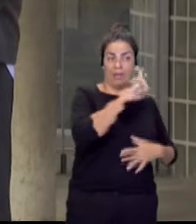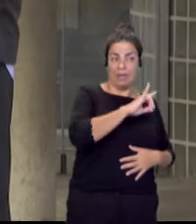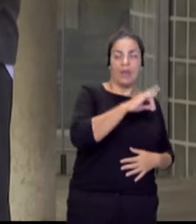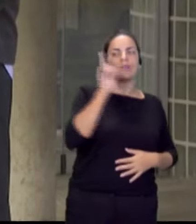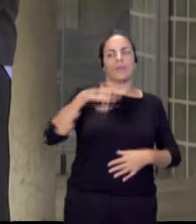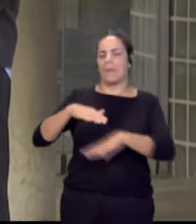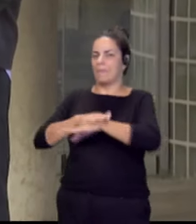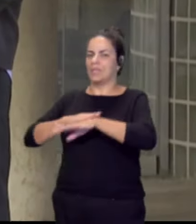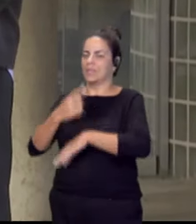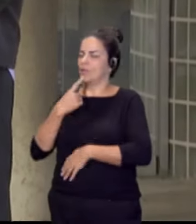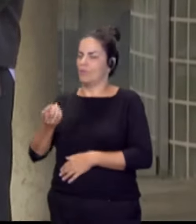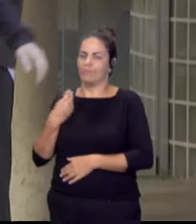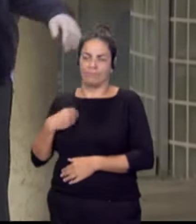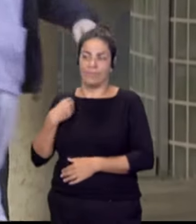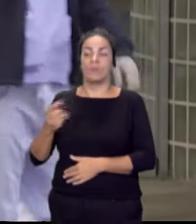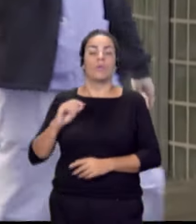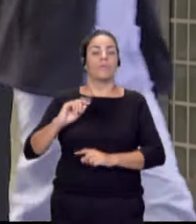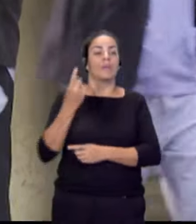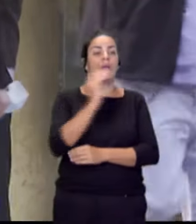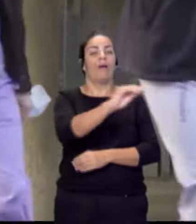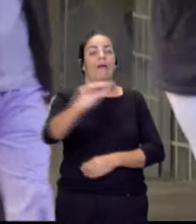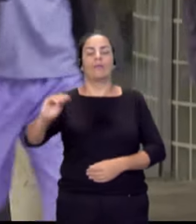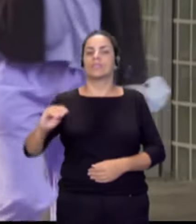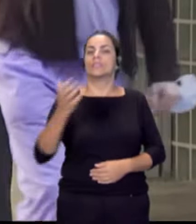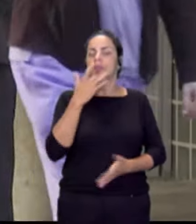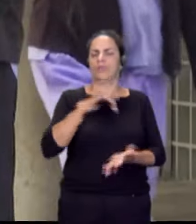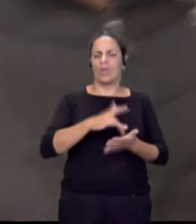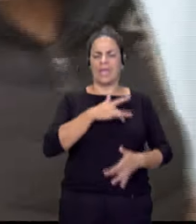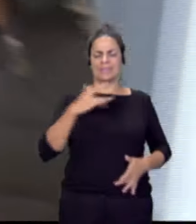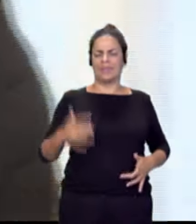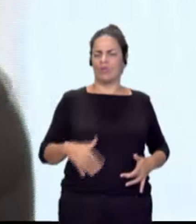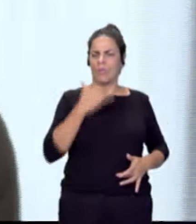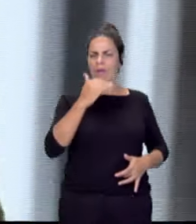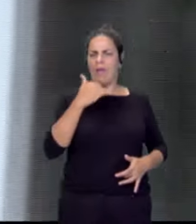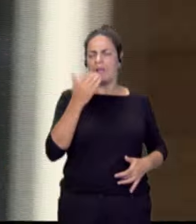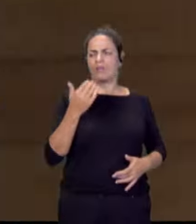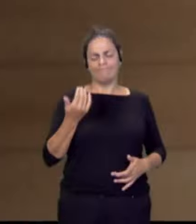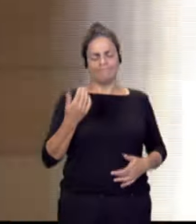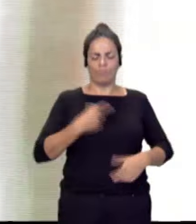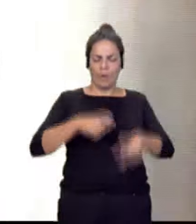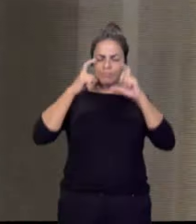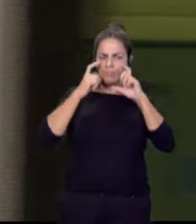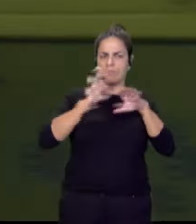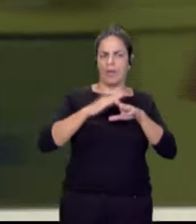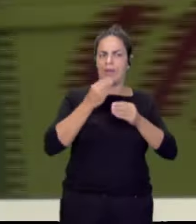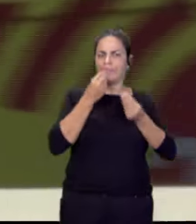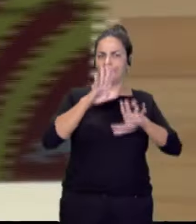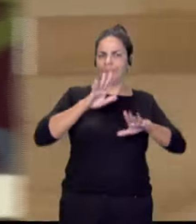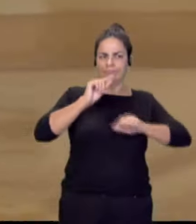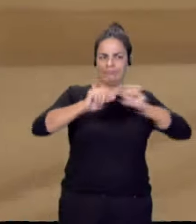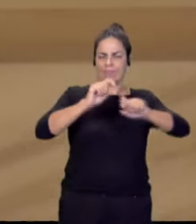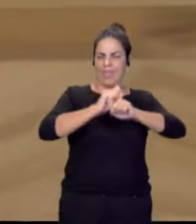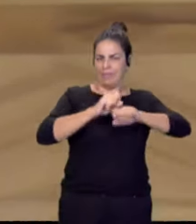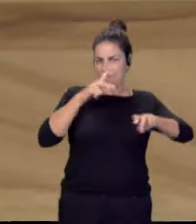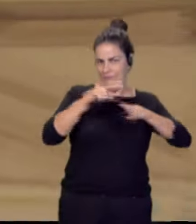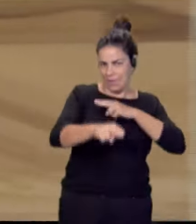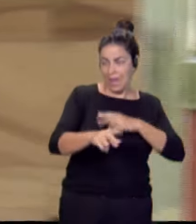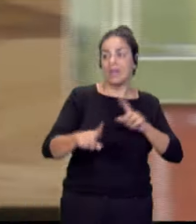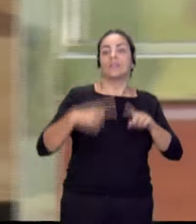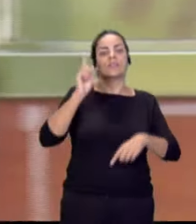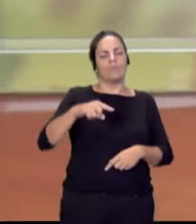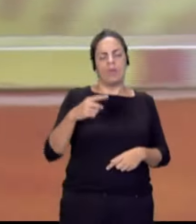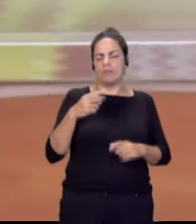El primer llamamiento es para que todos usemos las mascarillas si tenemos síntomas, con el fin de no contagiar a los demás. También se insiste en el lavado de manos y en el fomento